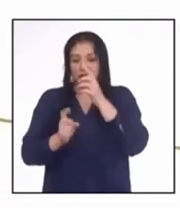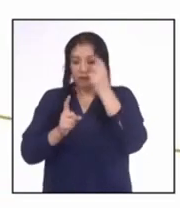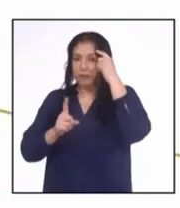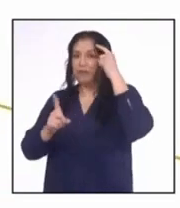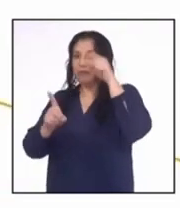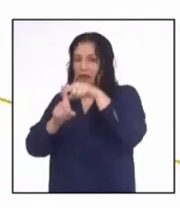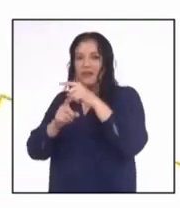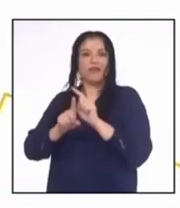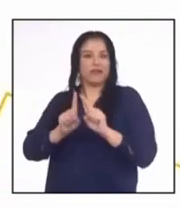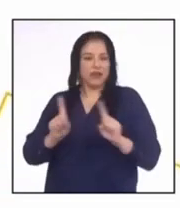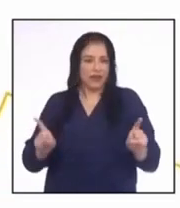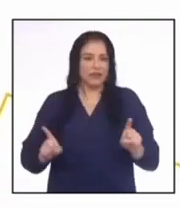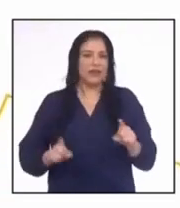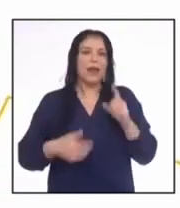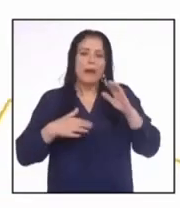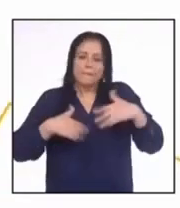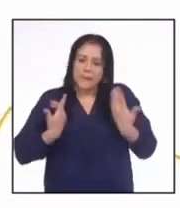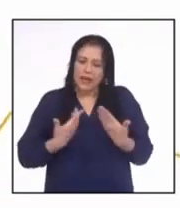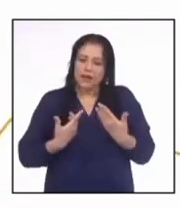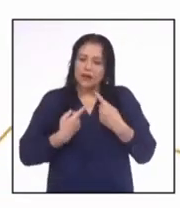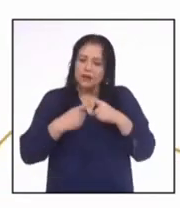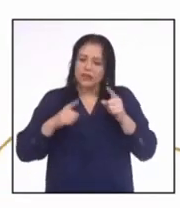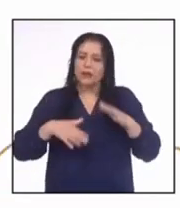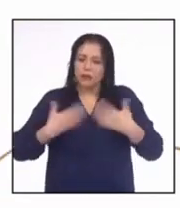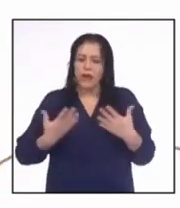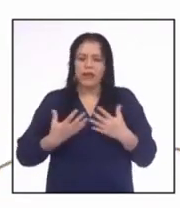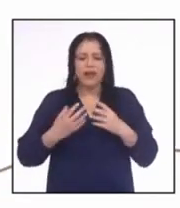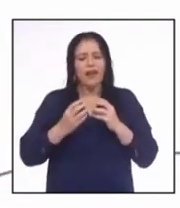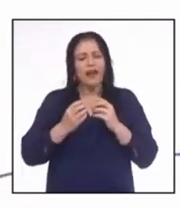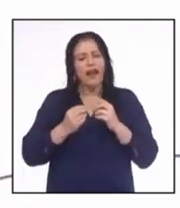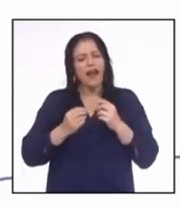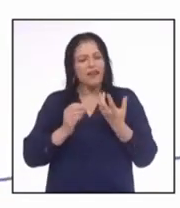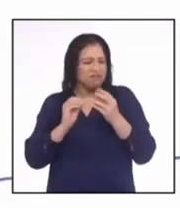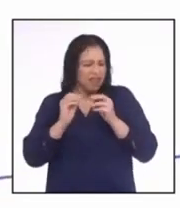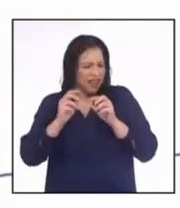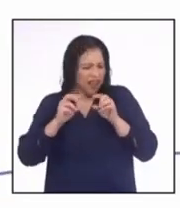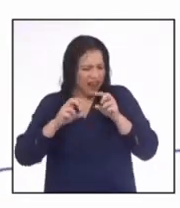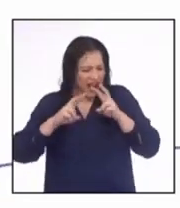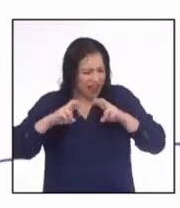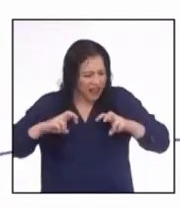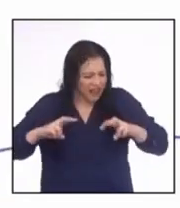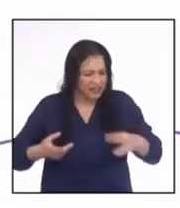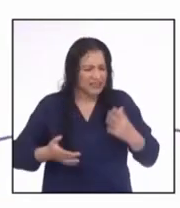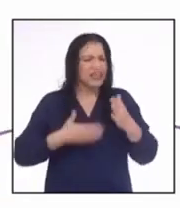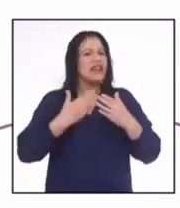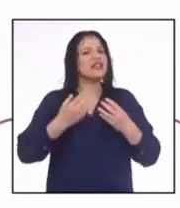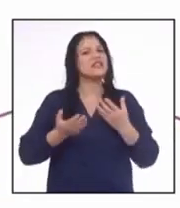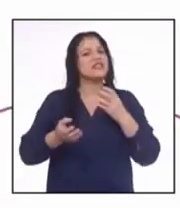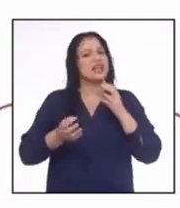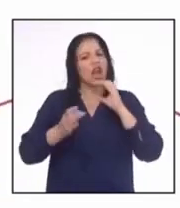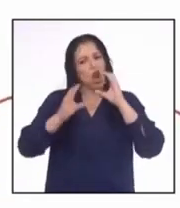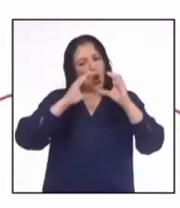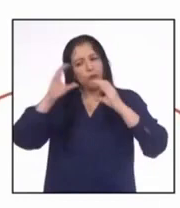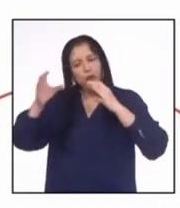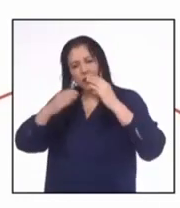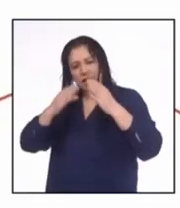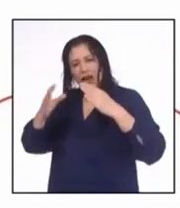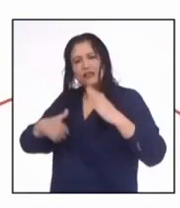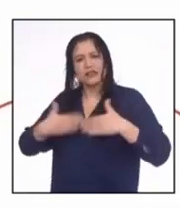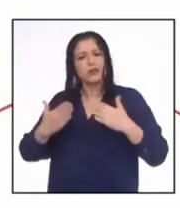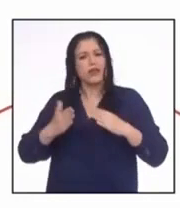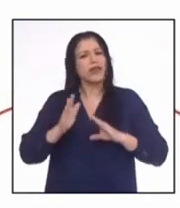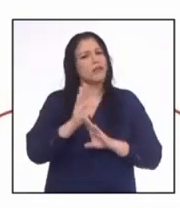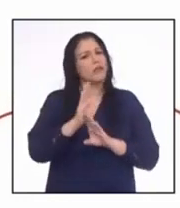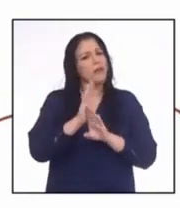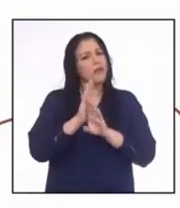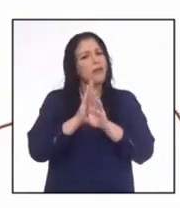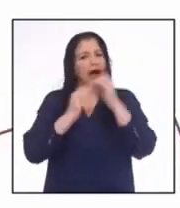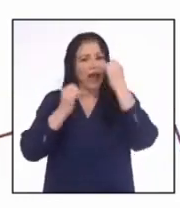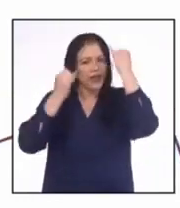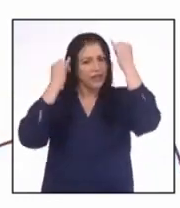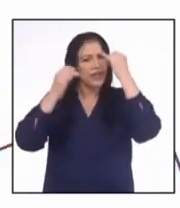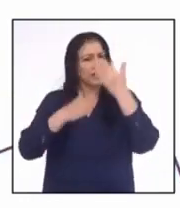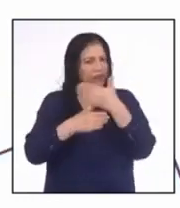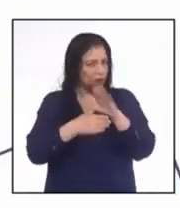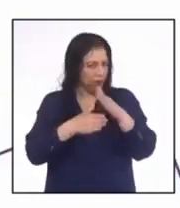un buen análisis y se comunica la información, se puede ir avanzando hacia ideas cada vez más